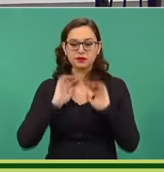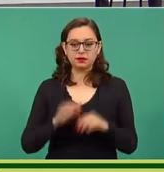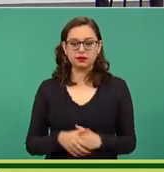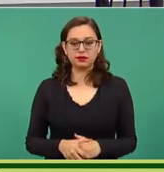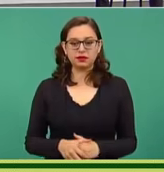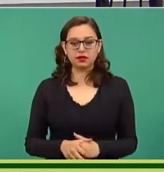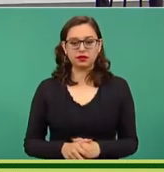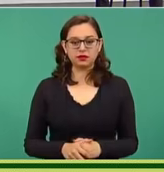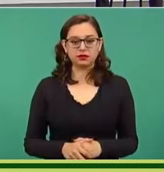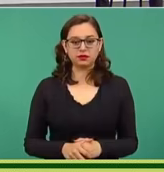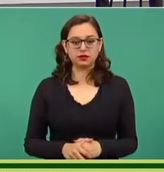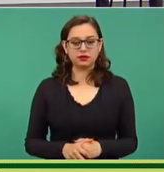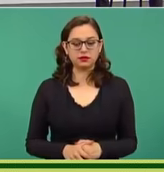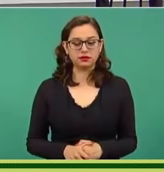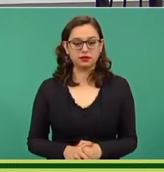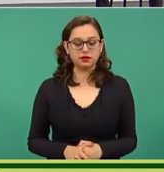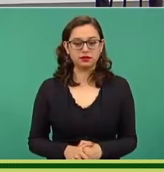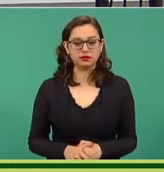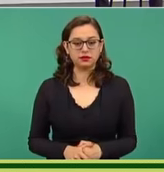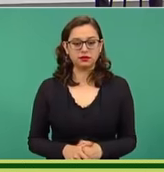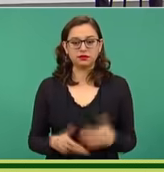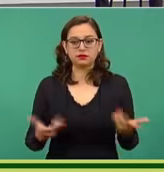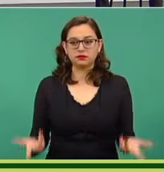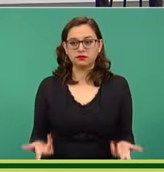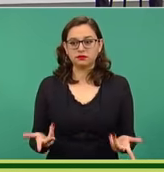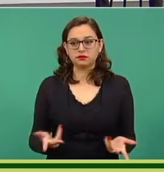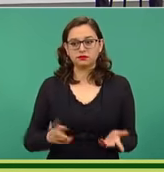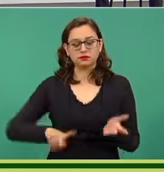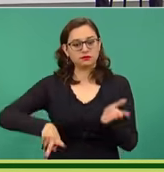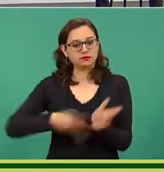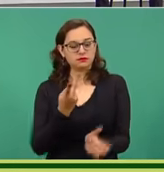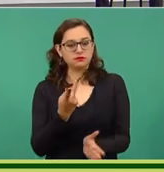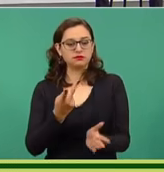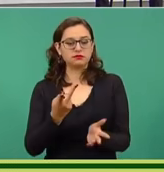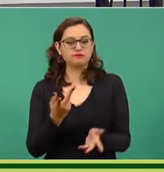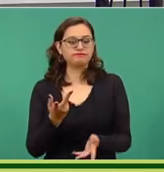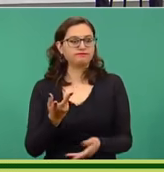siempre hemos salido de la calumnia ilesos